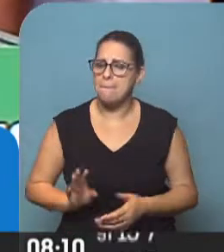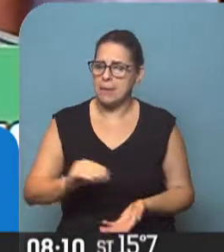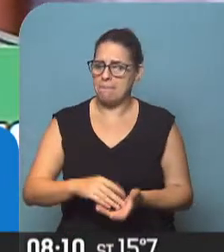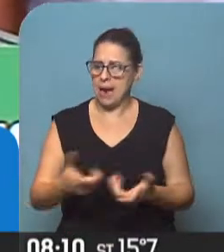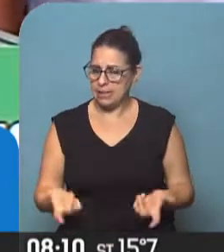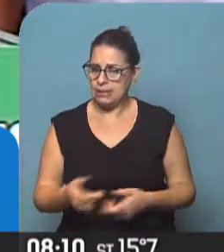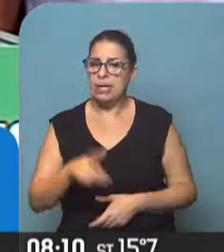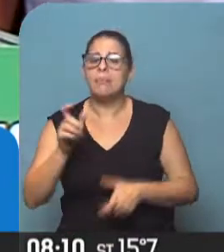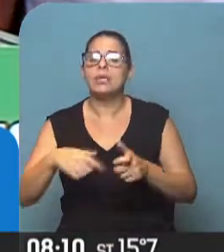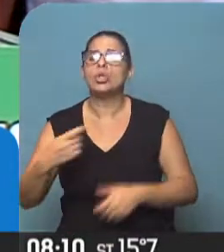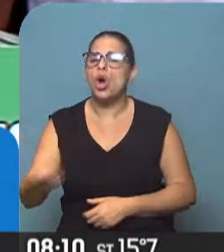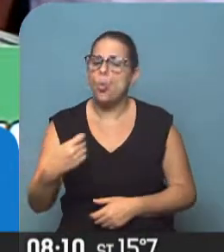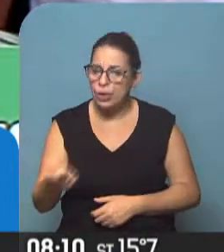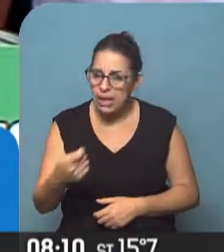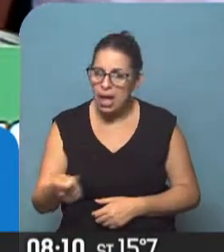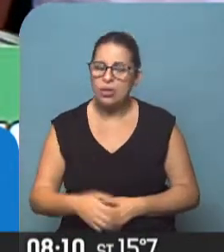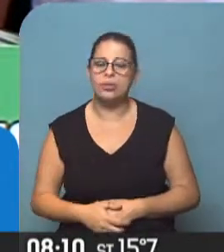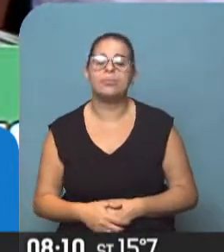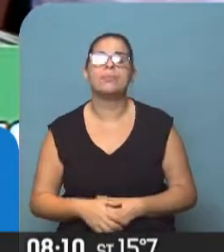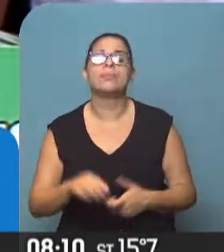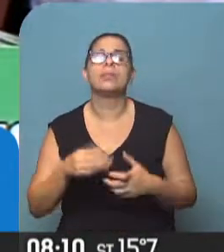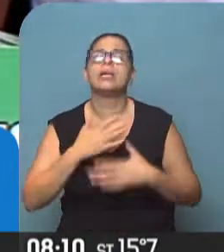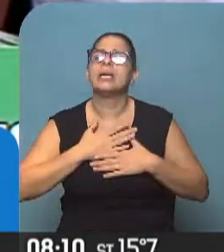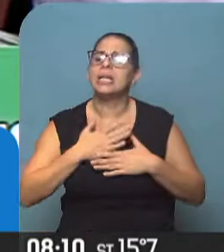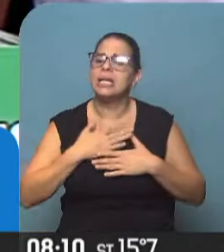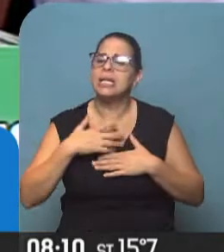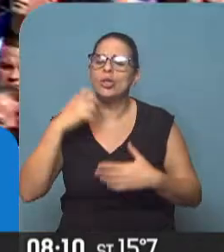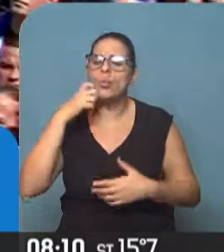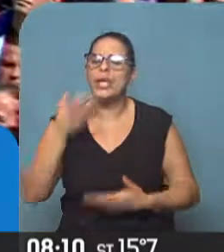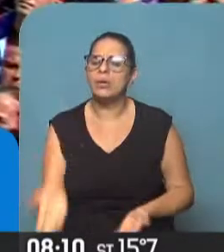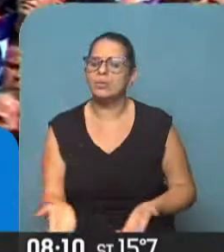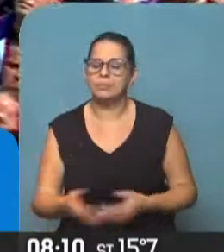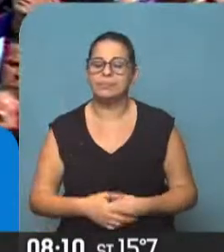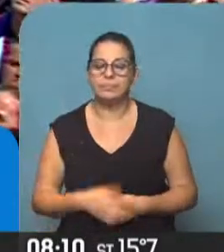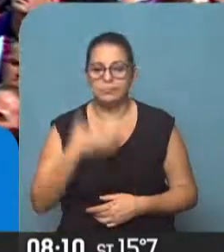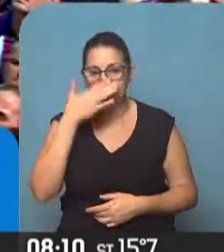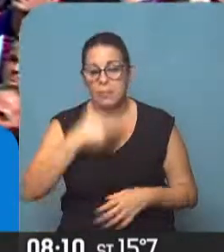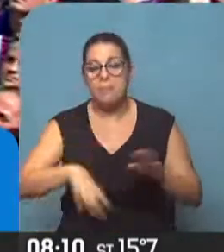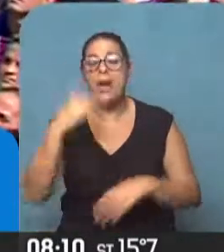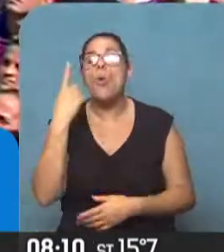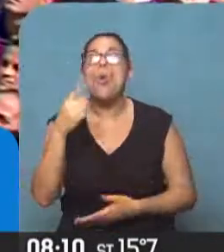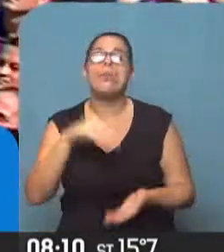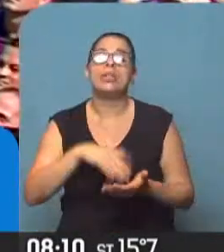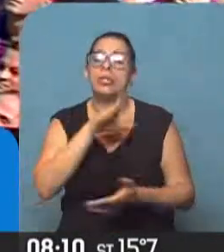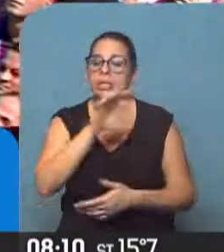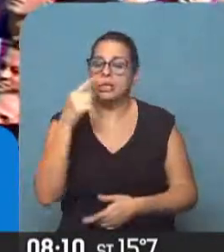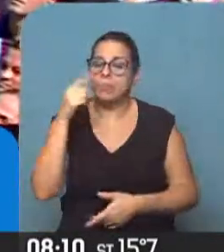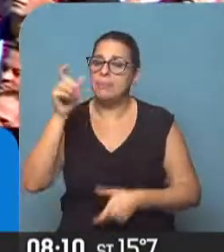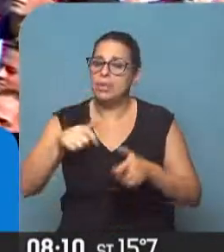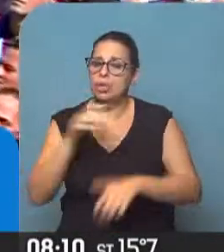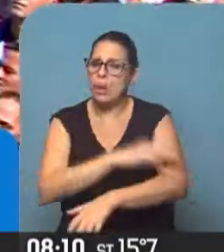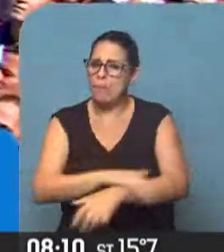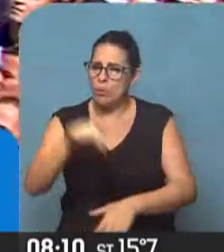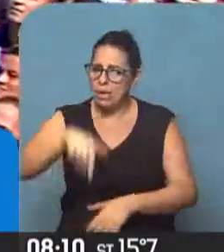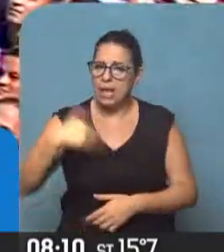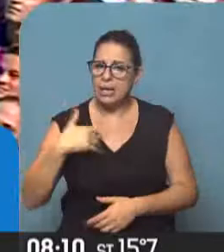nuestros queridos jubilados, a nuestros queridos viejos. Hay más de 1,500,000 de pobres en este país.